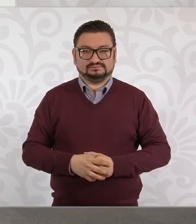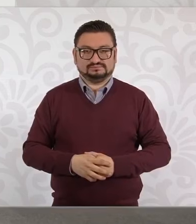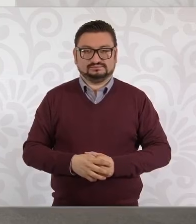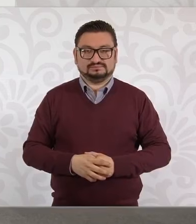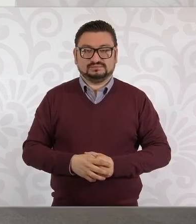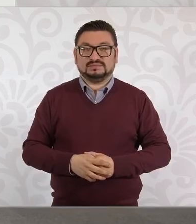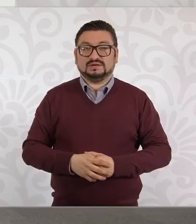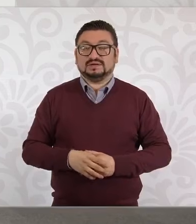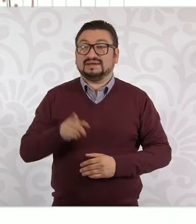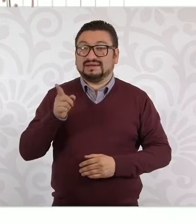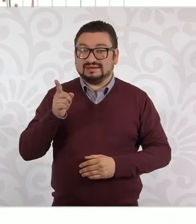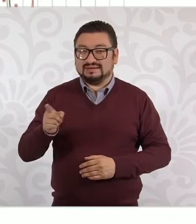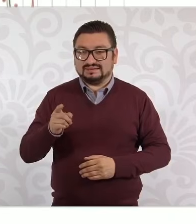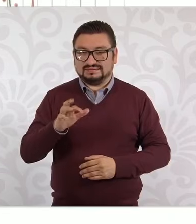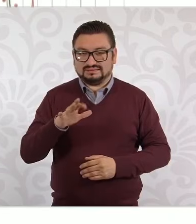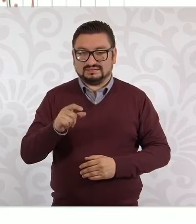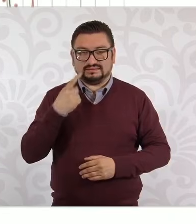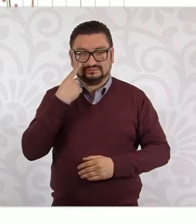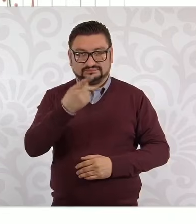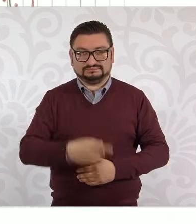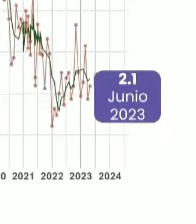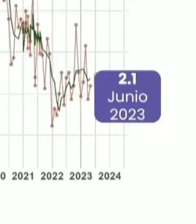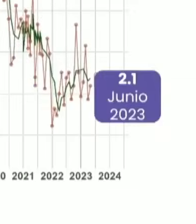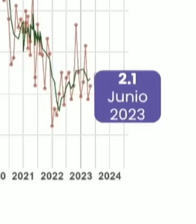Y Clara ha venido todavía disminuyendo más.